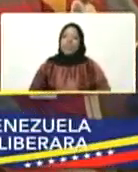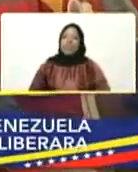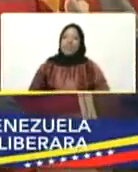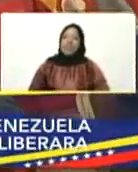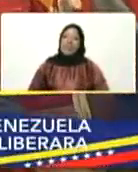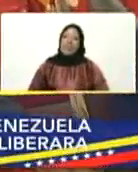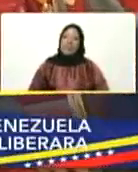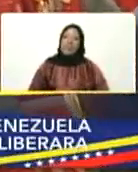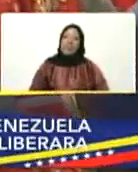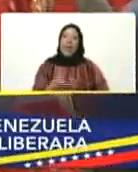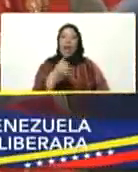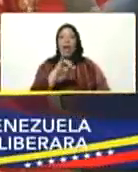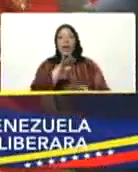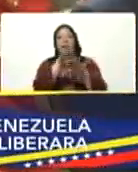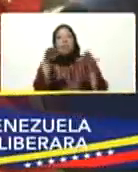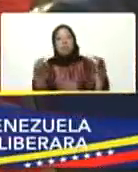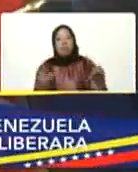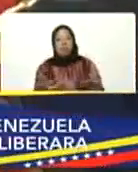Si alguien en el mundo